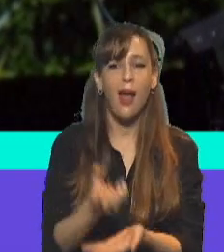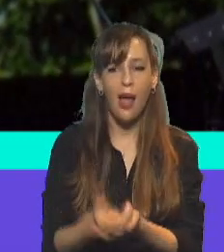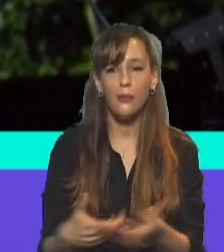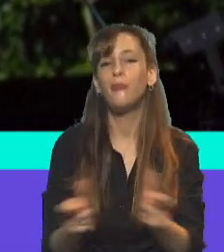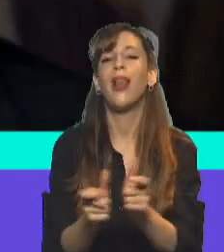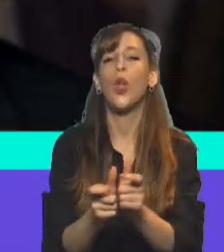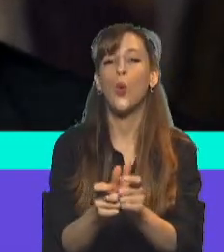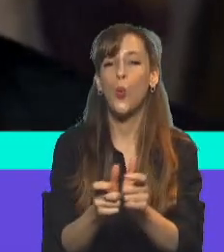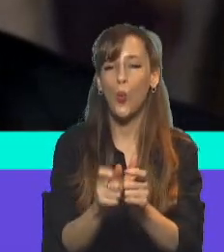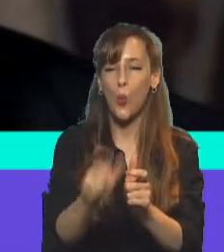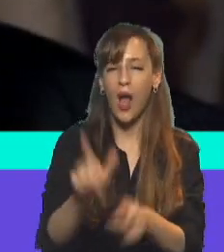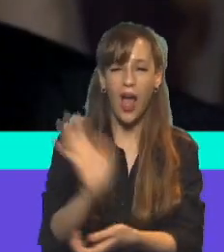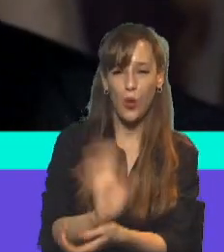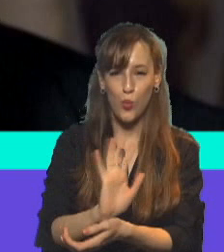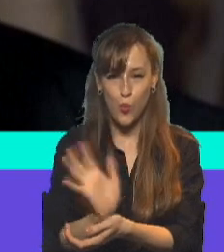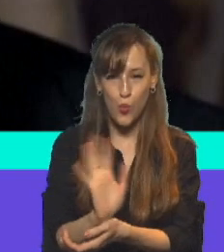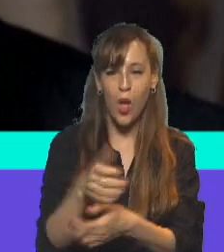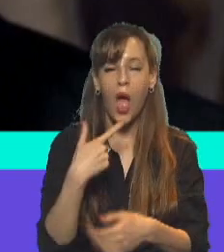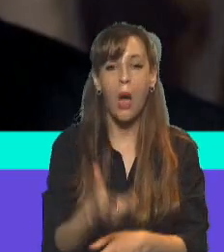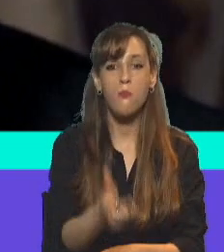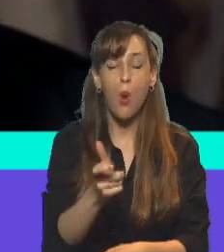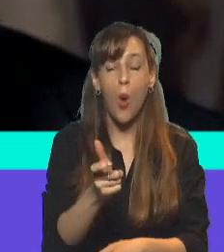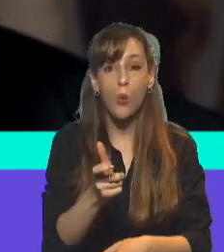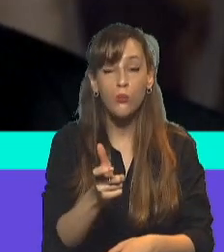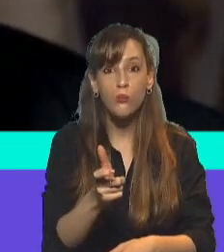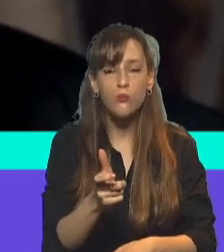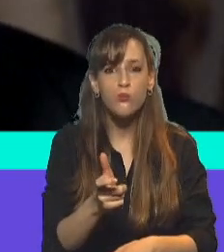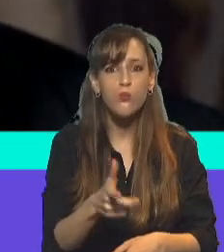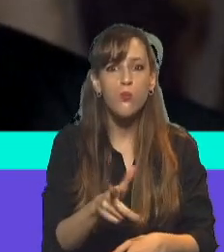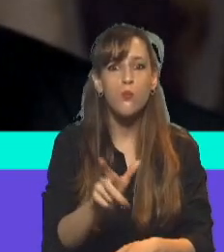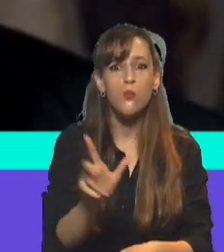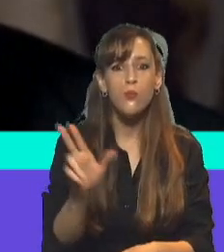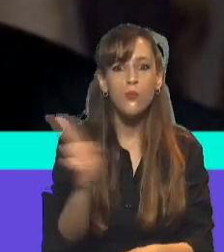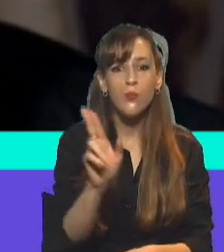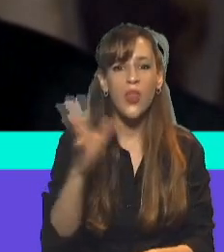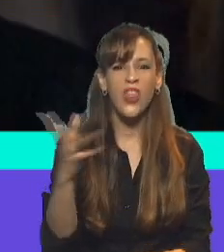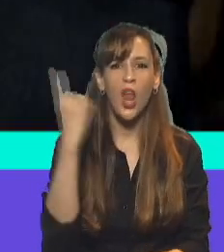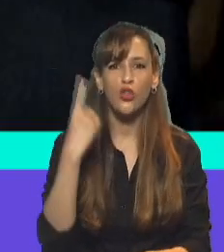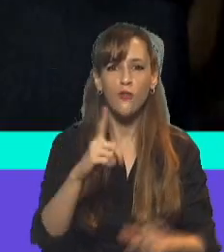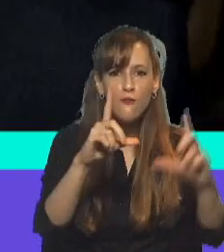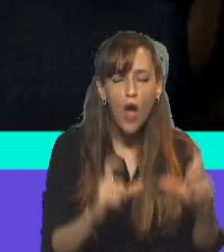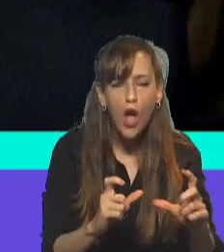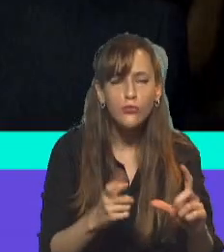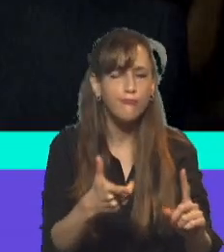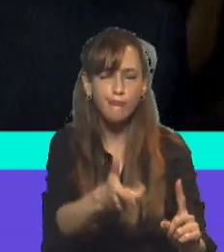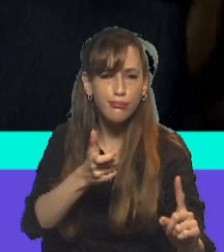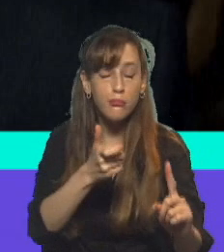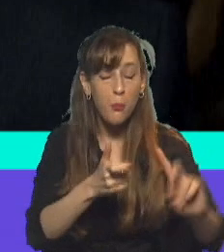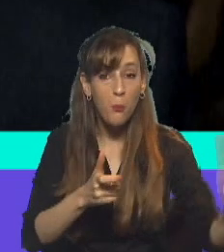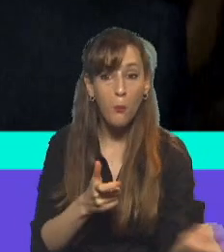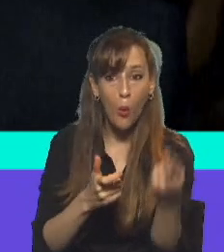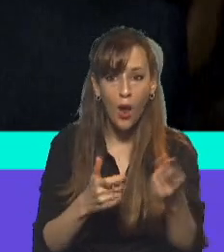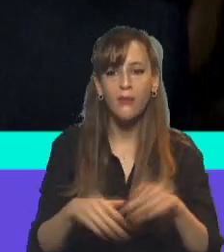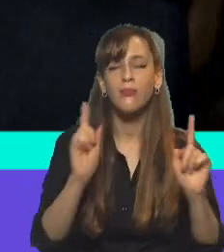película Rust en el estado de Nueva México y mató a la directora de fotografía Alina Hutchins e hirió